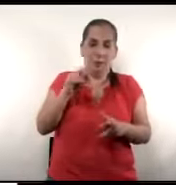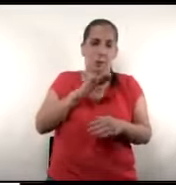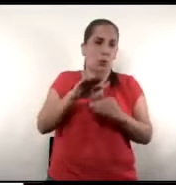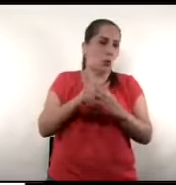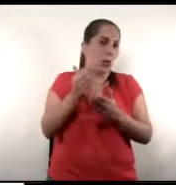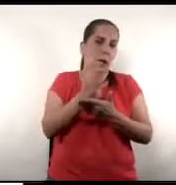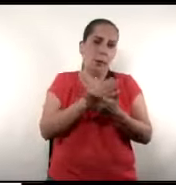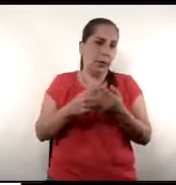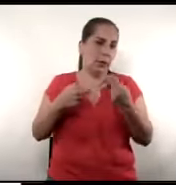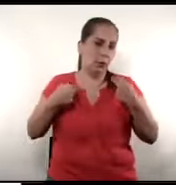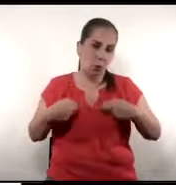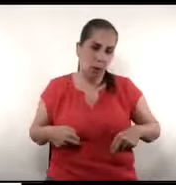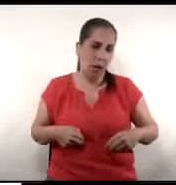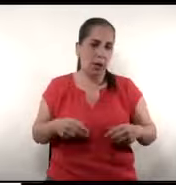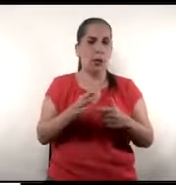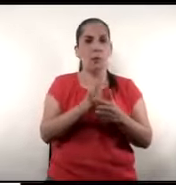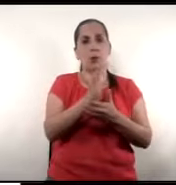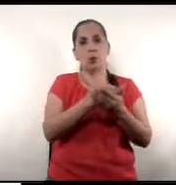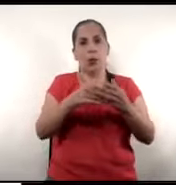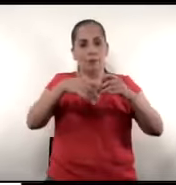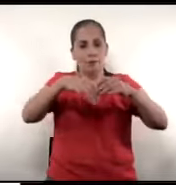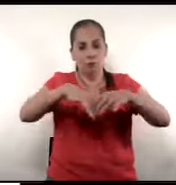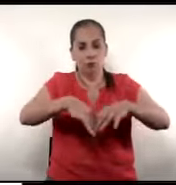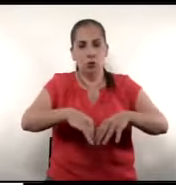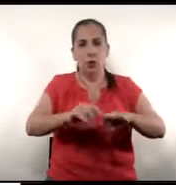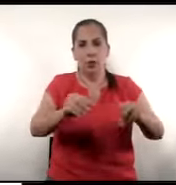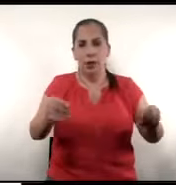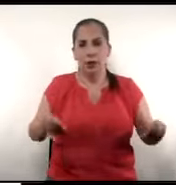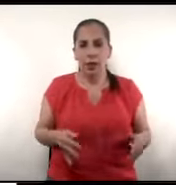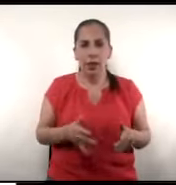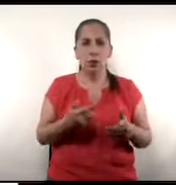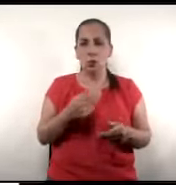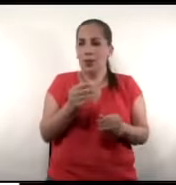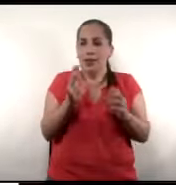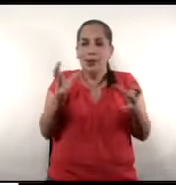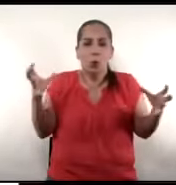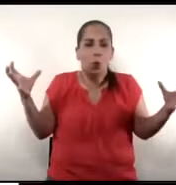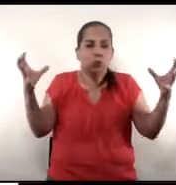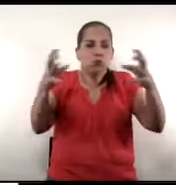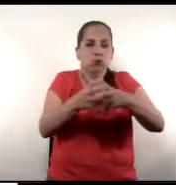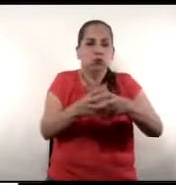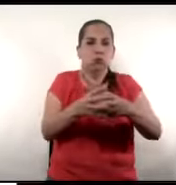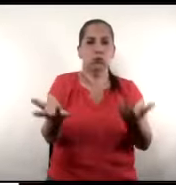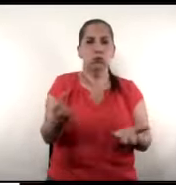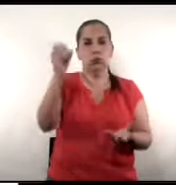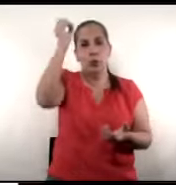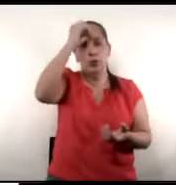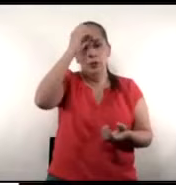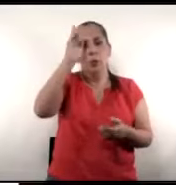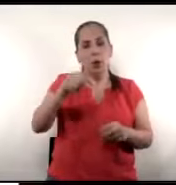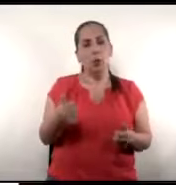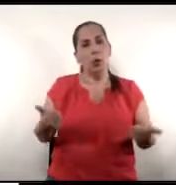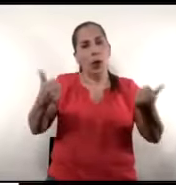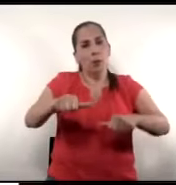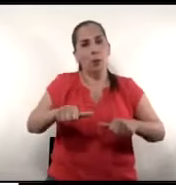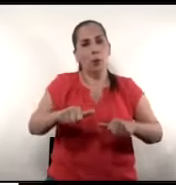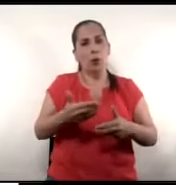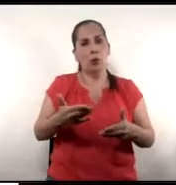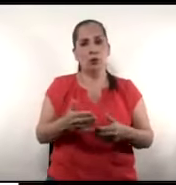las filtraciones en el terreno, etcétera, ¿verdad? Y que haya un solo conjunto de criterios para poder aprobar las cosas. Don Eli,